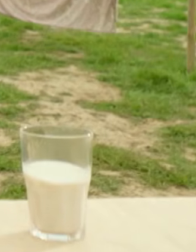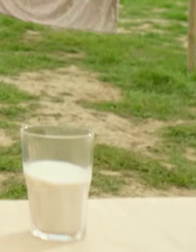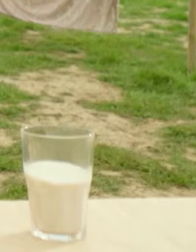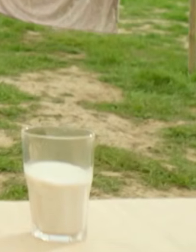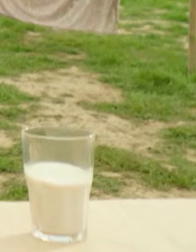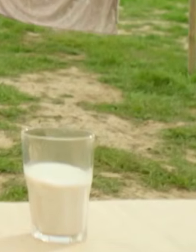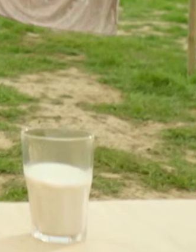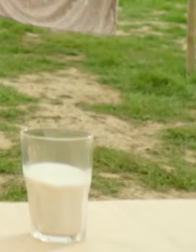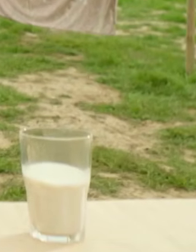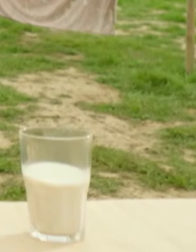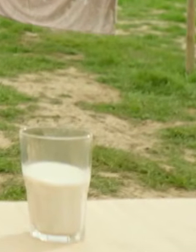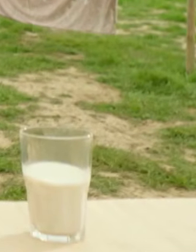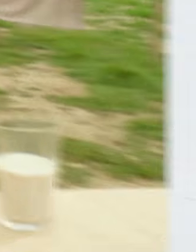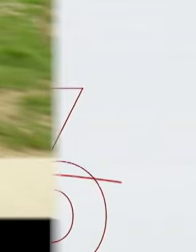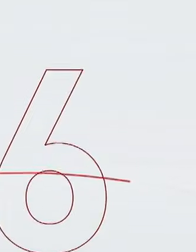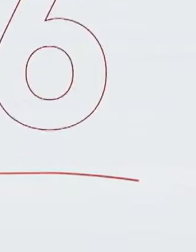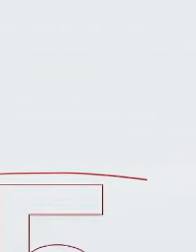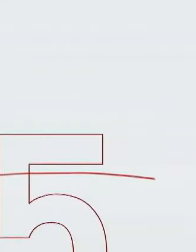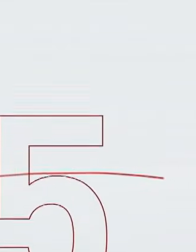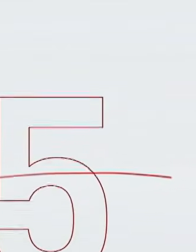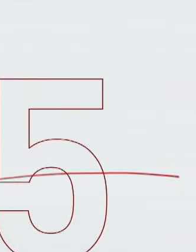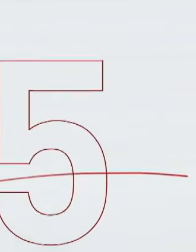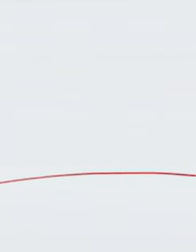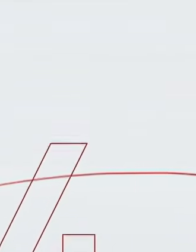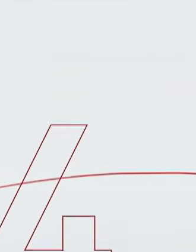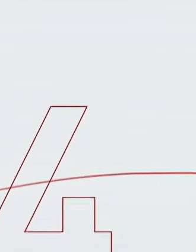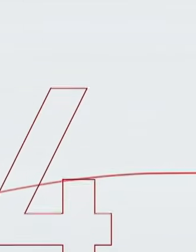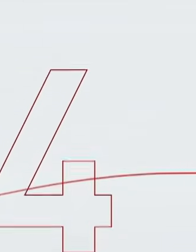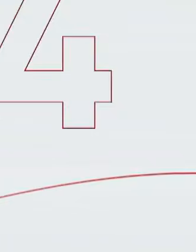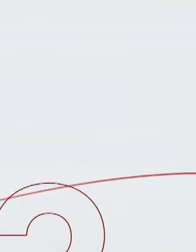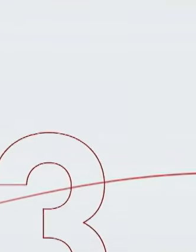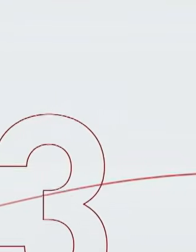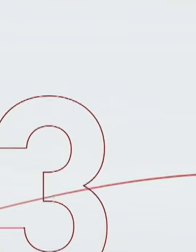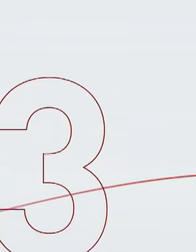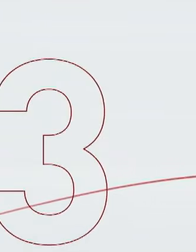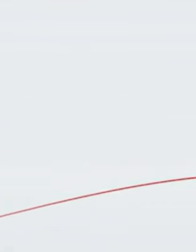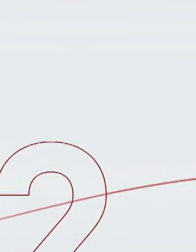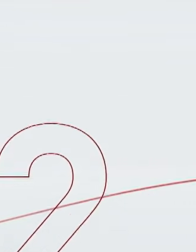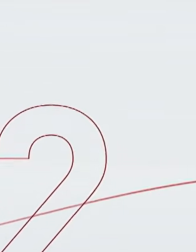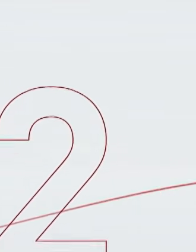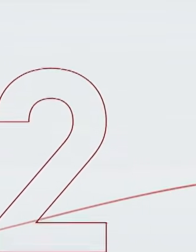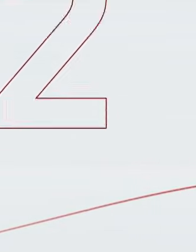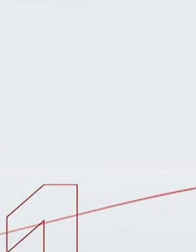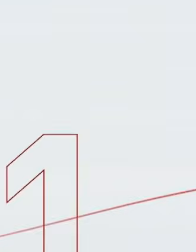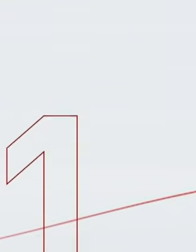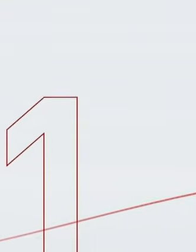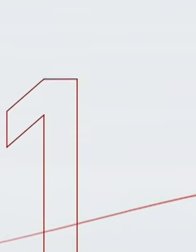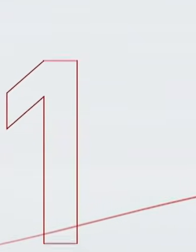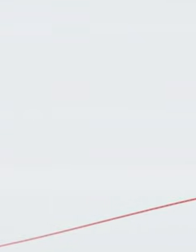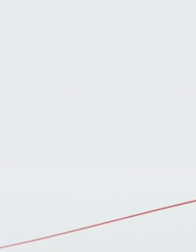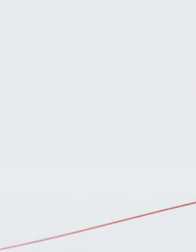cosas buenas que caben aquí? Nosotras que estamos buenísimas. Y esto, que está